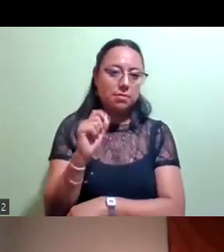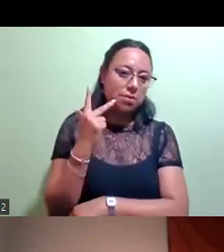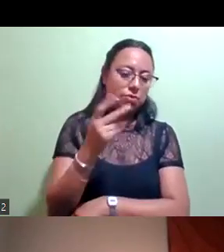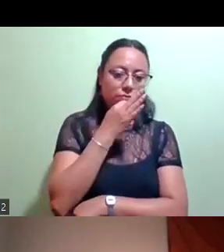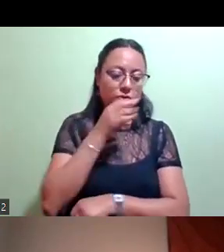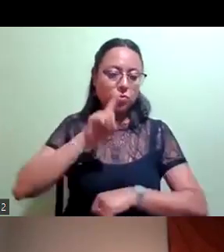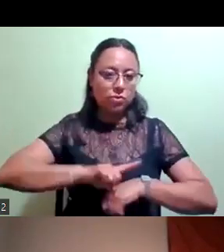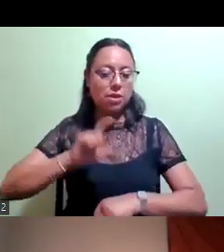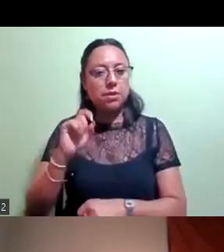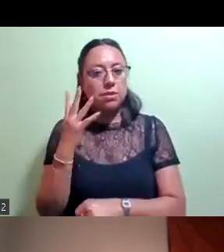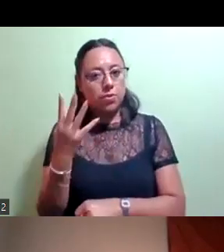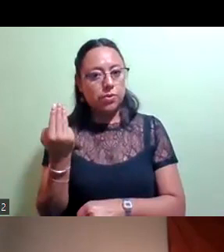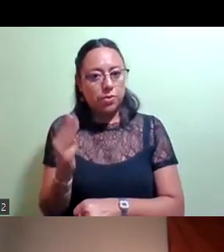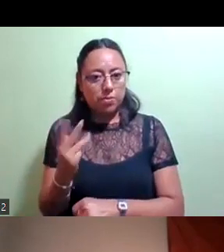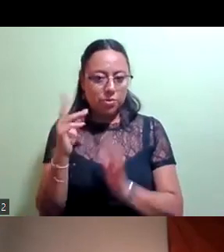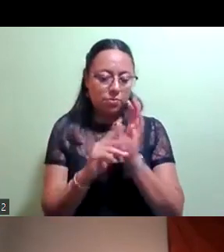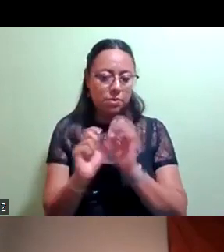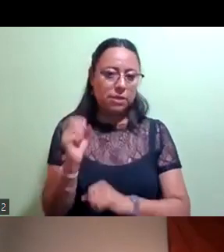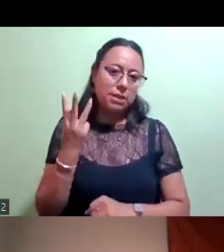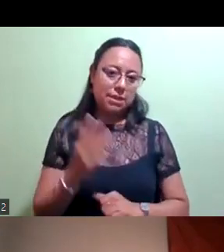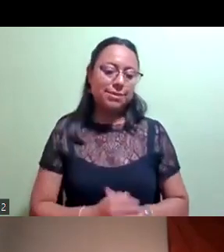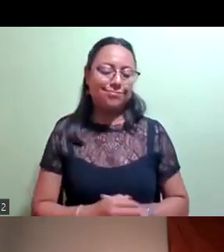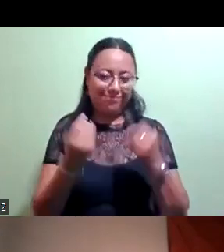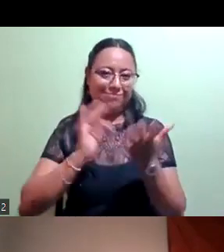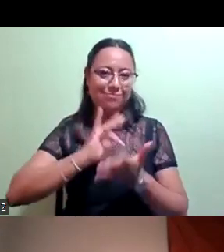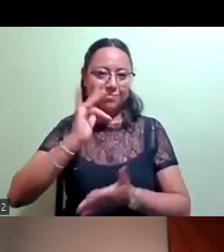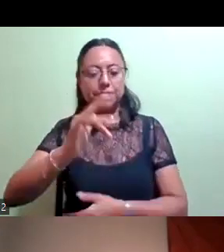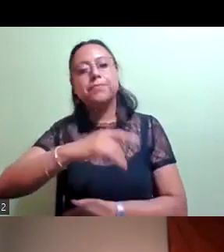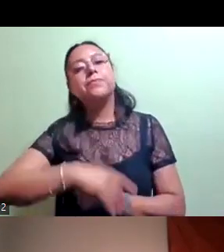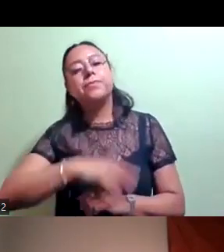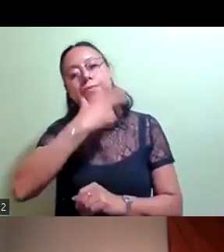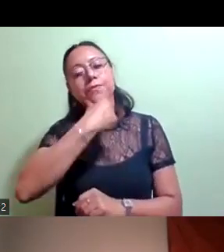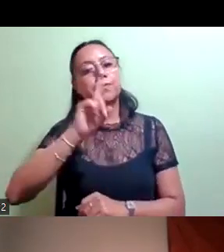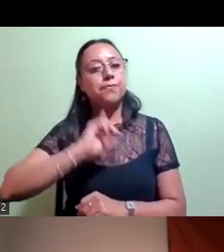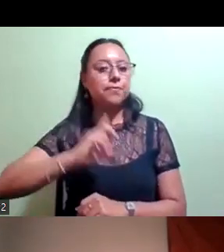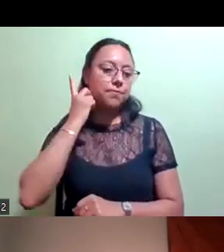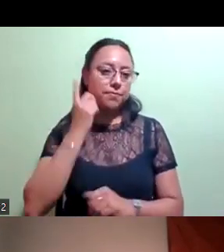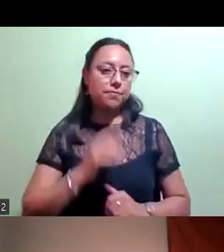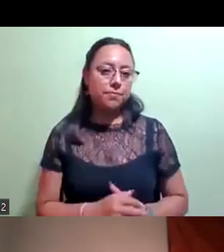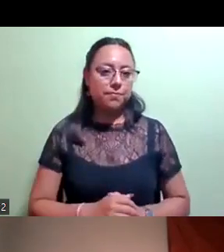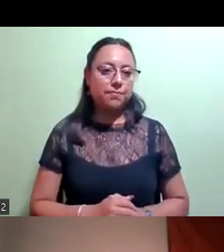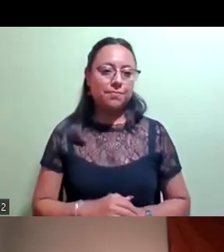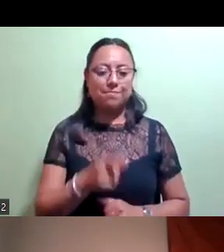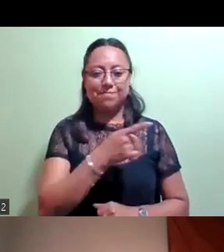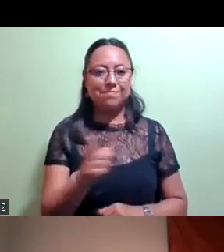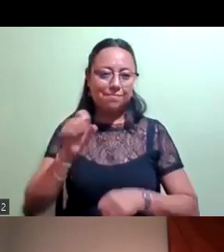18:28 del día 24 de mayo del 2023. Muchas gracias, diputadas, y muchas gracias, diputados. Que tengan muy bonita